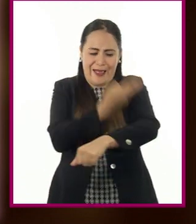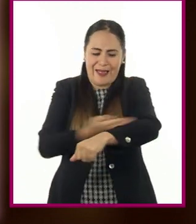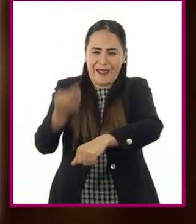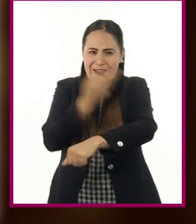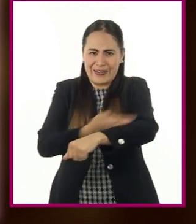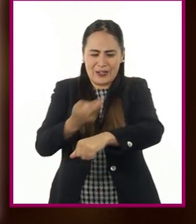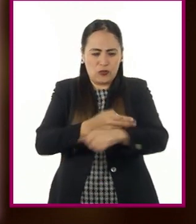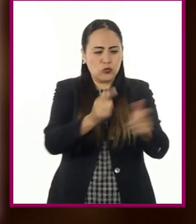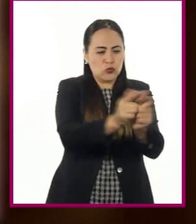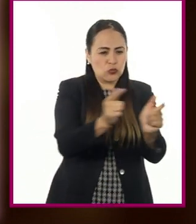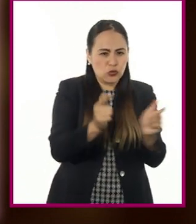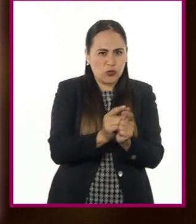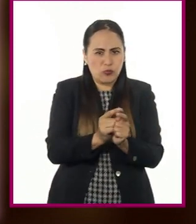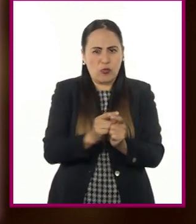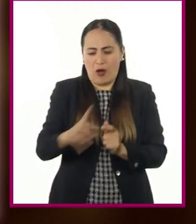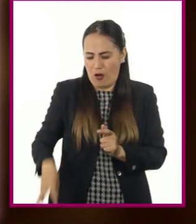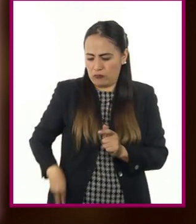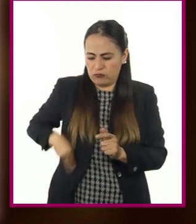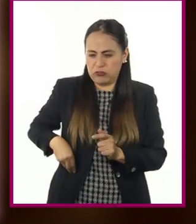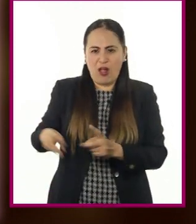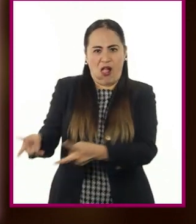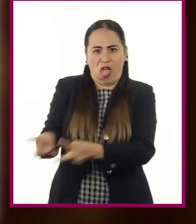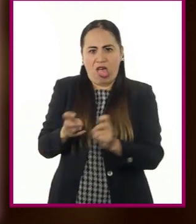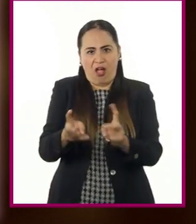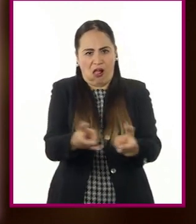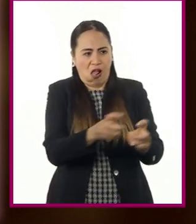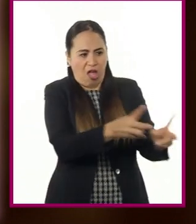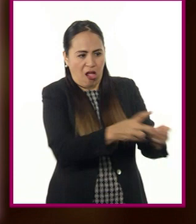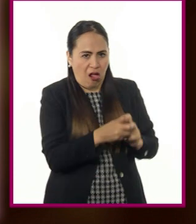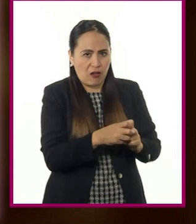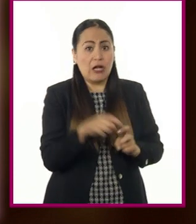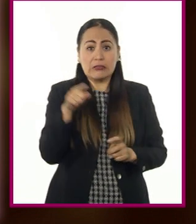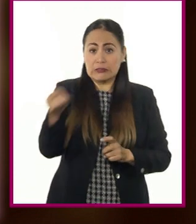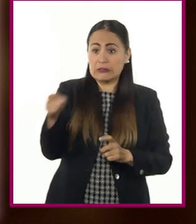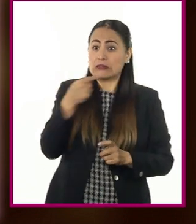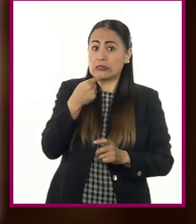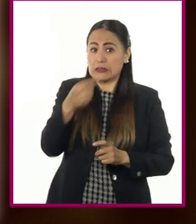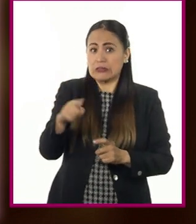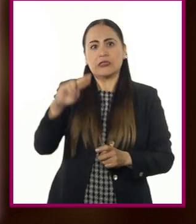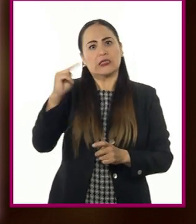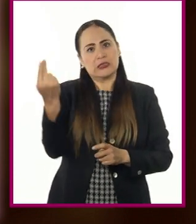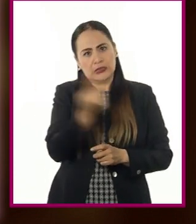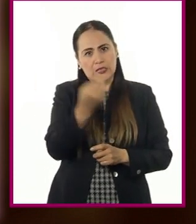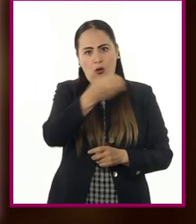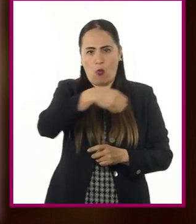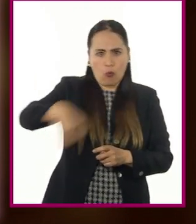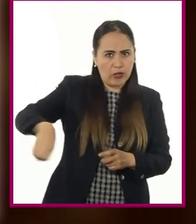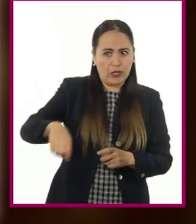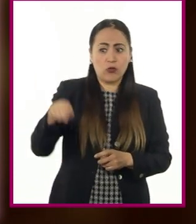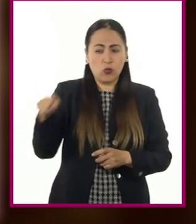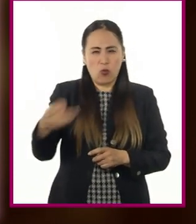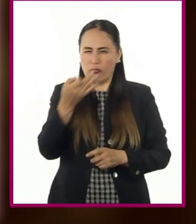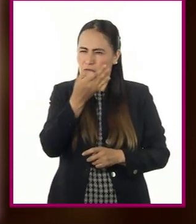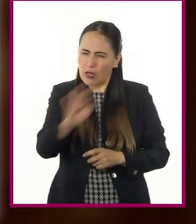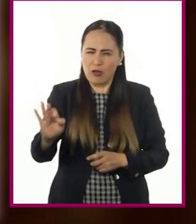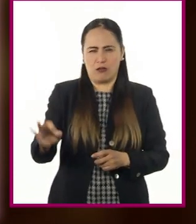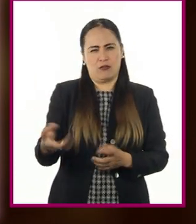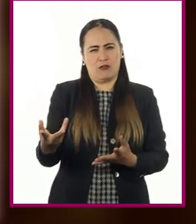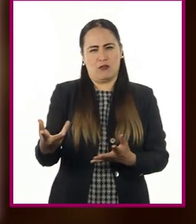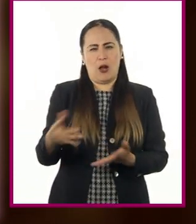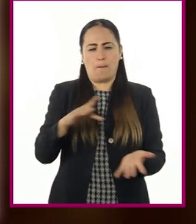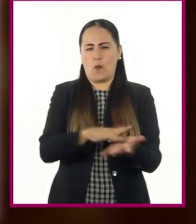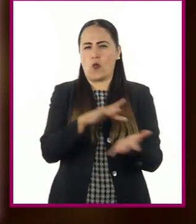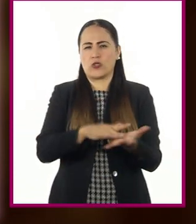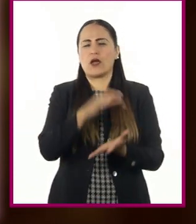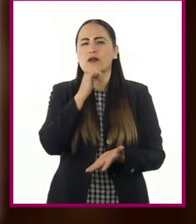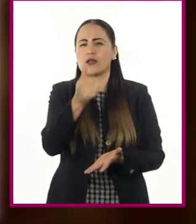para ir en grupo a robar billeteras. Te dicen que tienes que ir y que si no vas, te van a considerar un traidor a la causa.